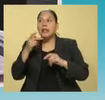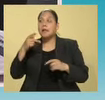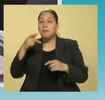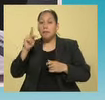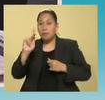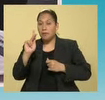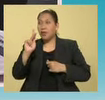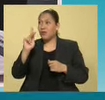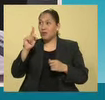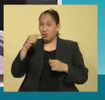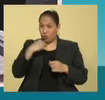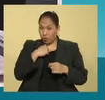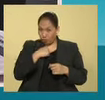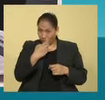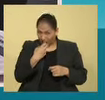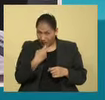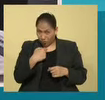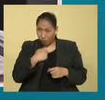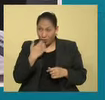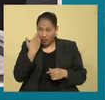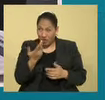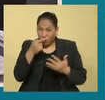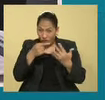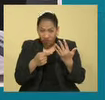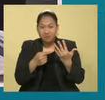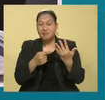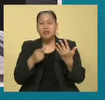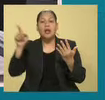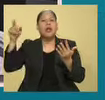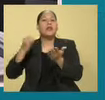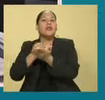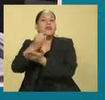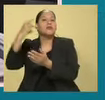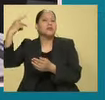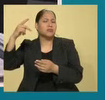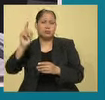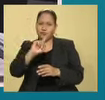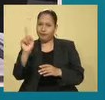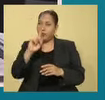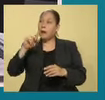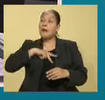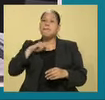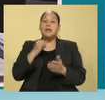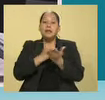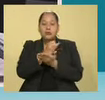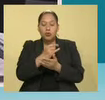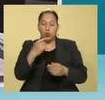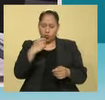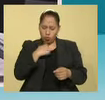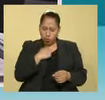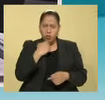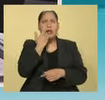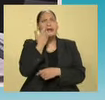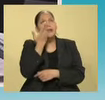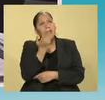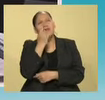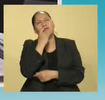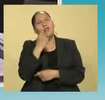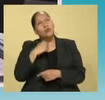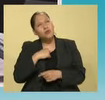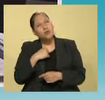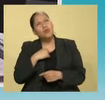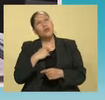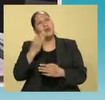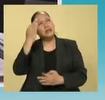que nosotros queremos. Entonces es como decir, la decisión está en mis manos, yo me hago cargo de lo que quiero o